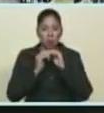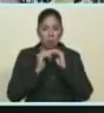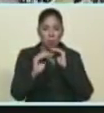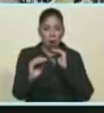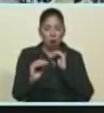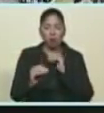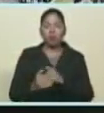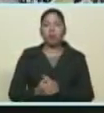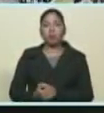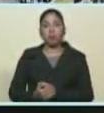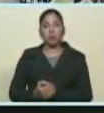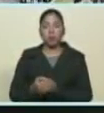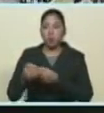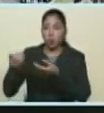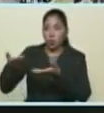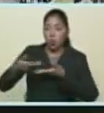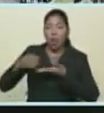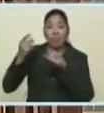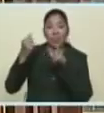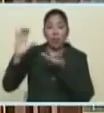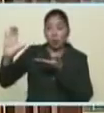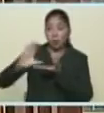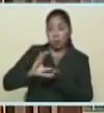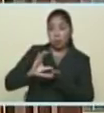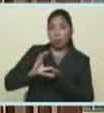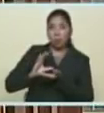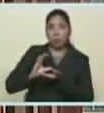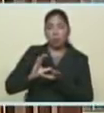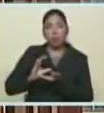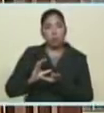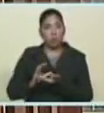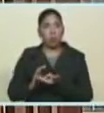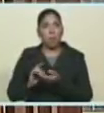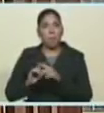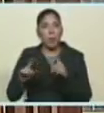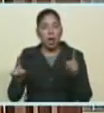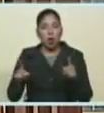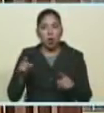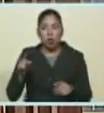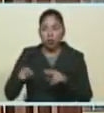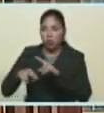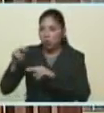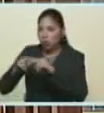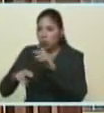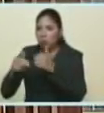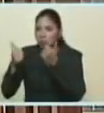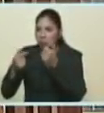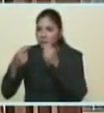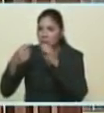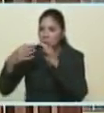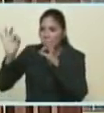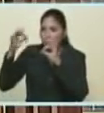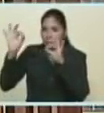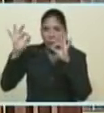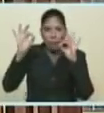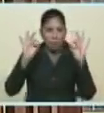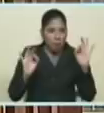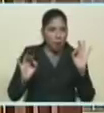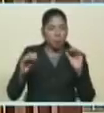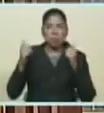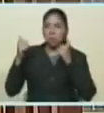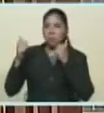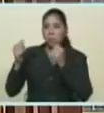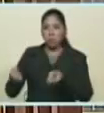Y recibir los recursos. Pero la felicidad mayor de ver que se está haciendo la cosa, que se hace, y es inaugurarlo y entregarlo.